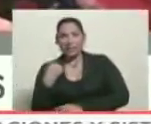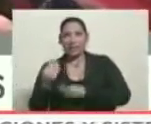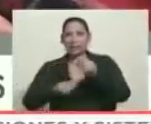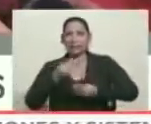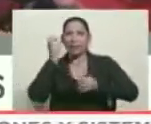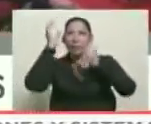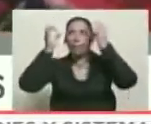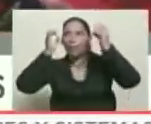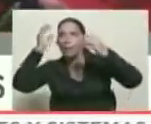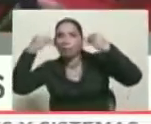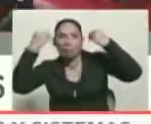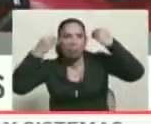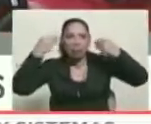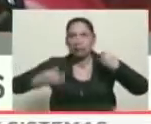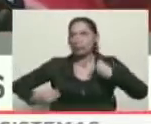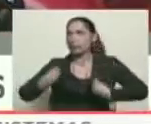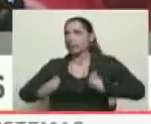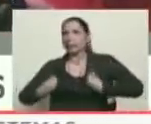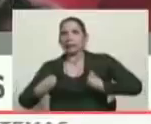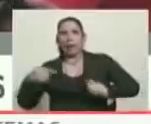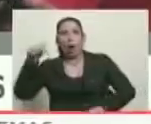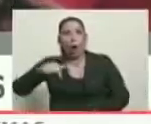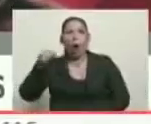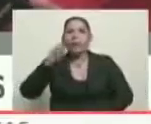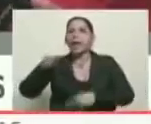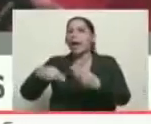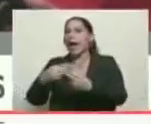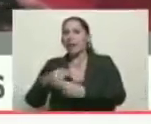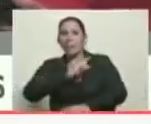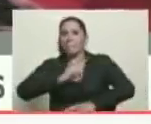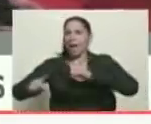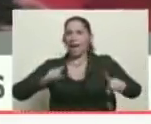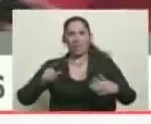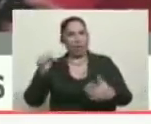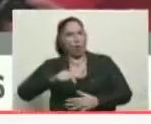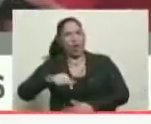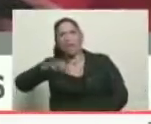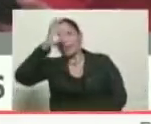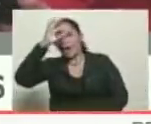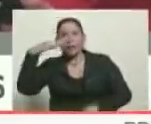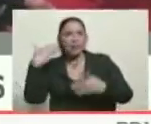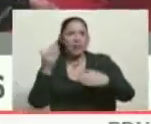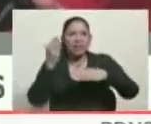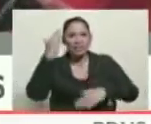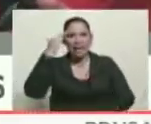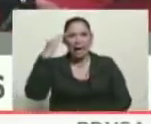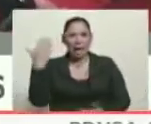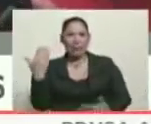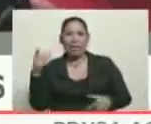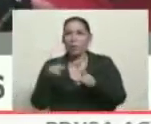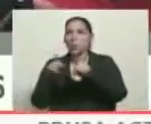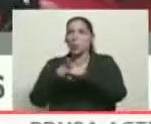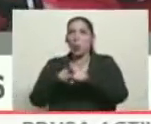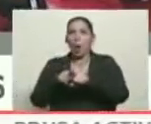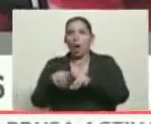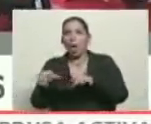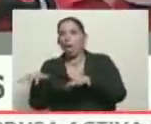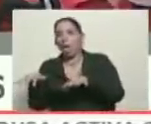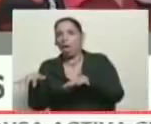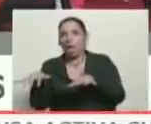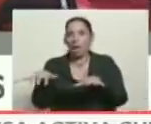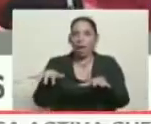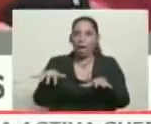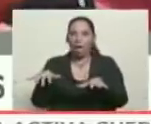improvisación. Hoy nadie manda. Hoy nadie sabe quién dirige. Andan como zombies por la calle los